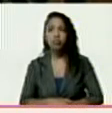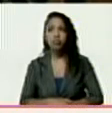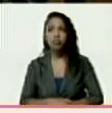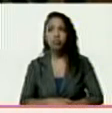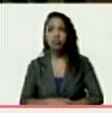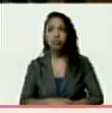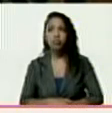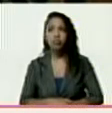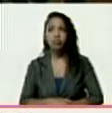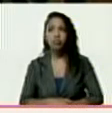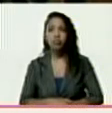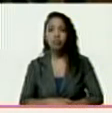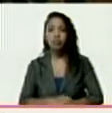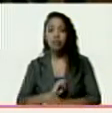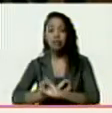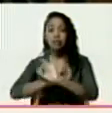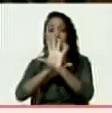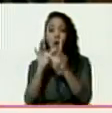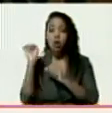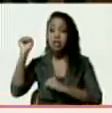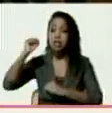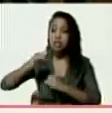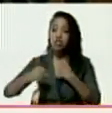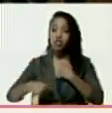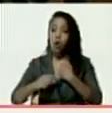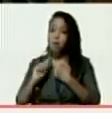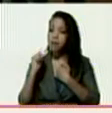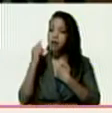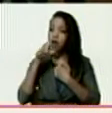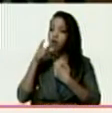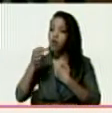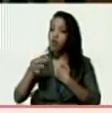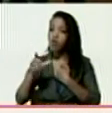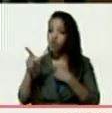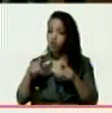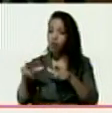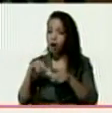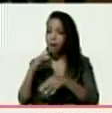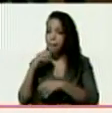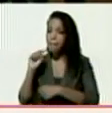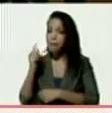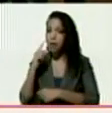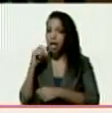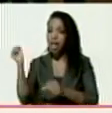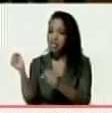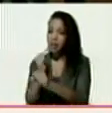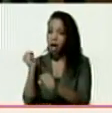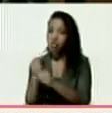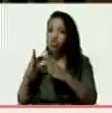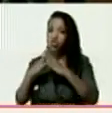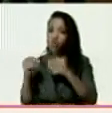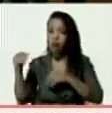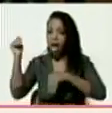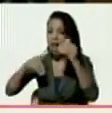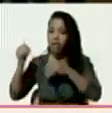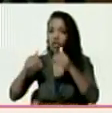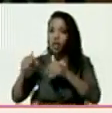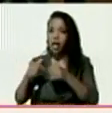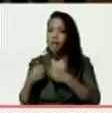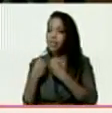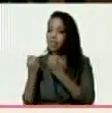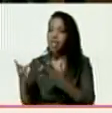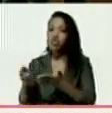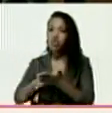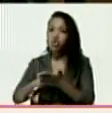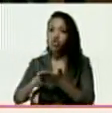o no? Claro que sí, de primer lugar te digo. Nosotros vamos a trabajar por todas las elecciones que le den solución al país.